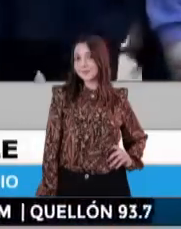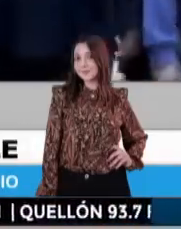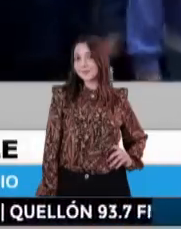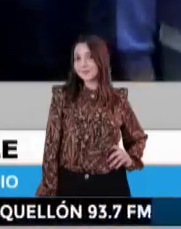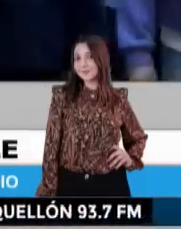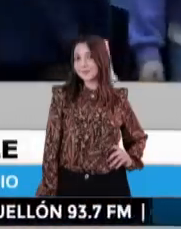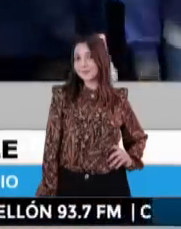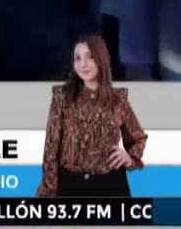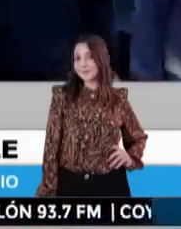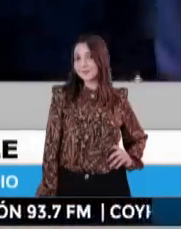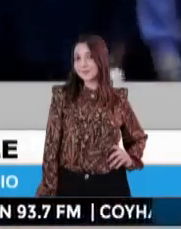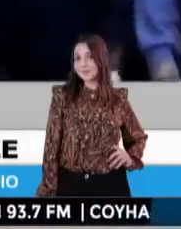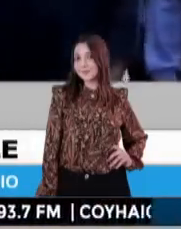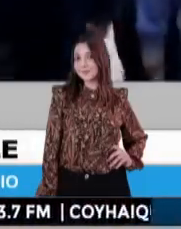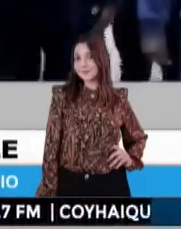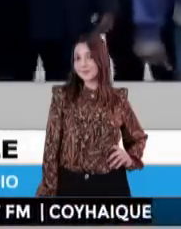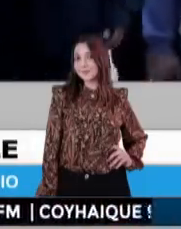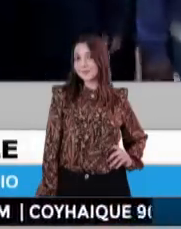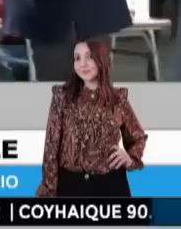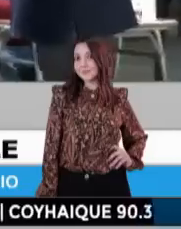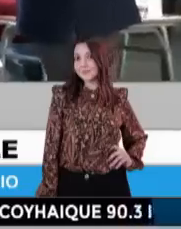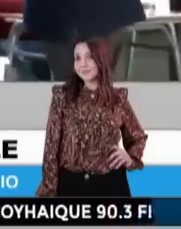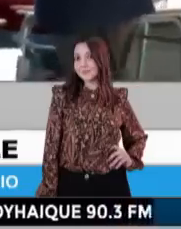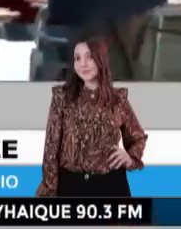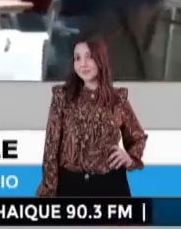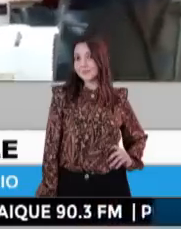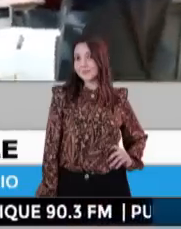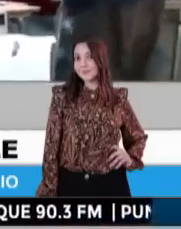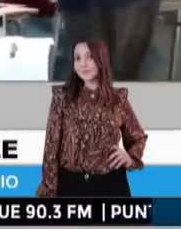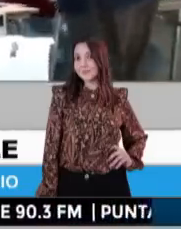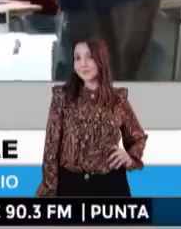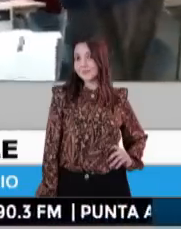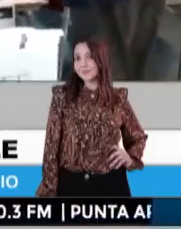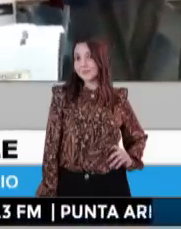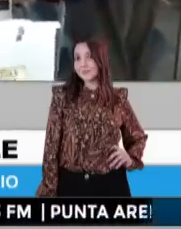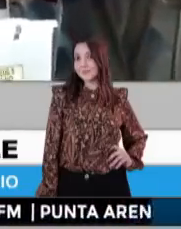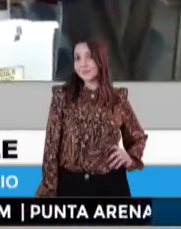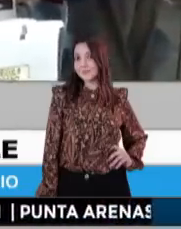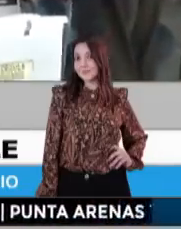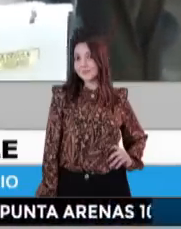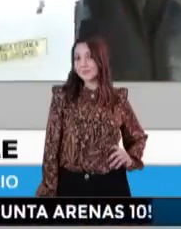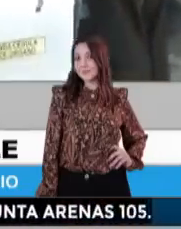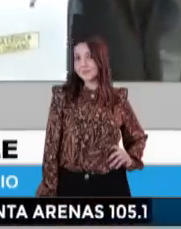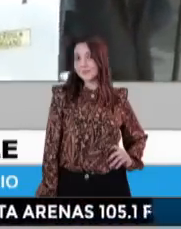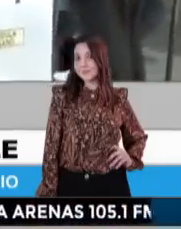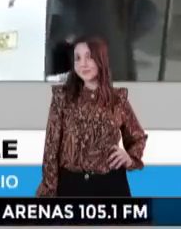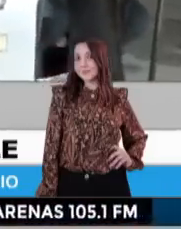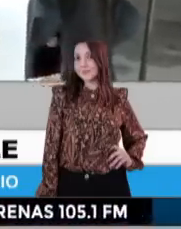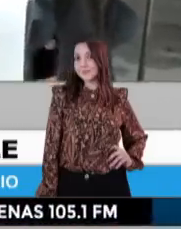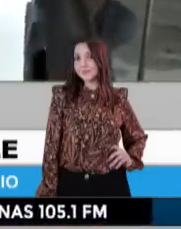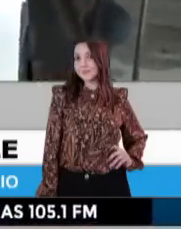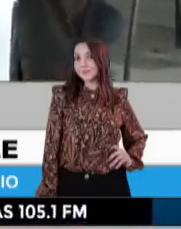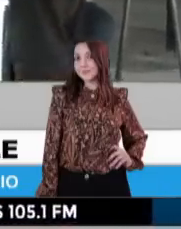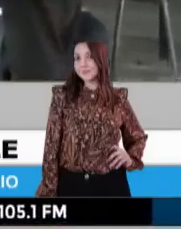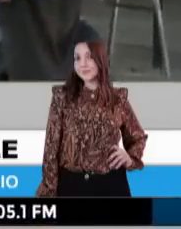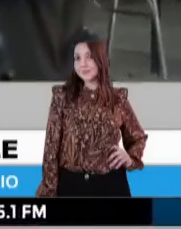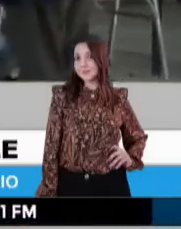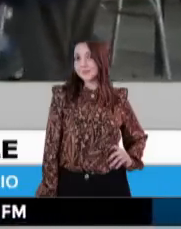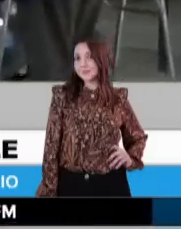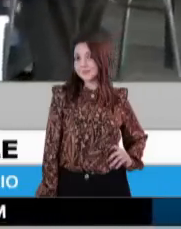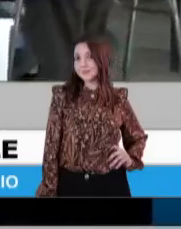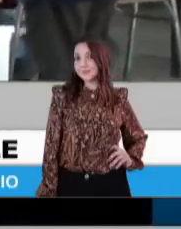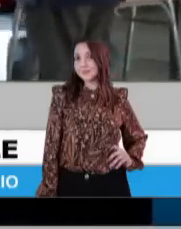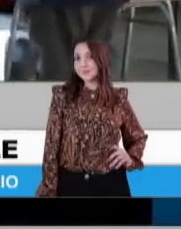sacar otra, Daniela. Sí, exactamente. Y bueno, y para más, una vez sale esta